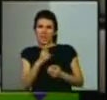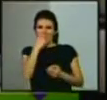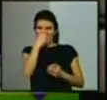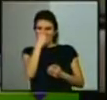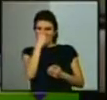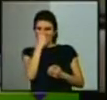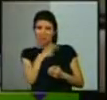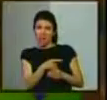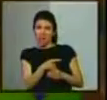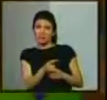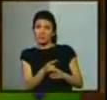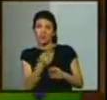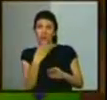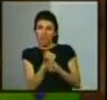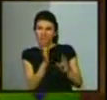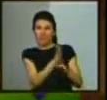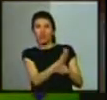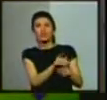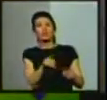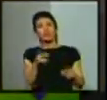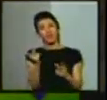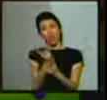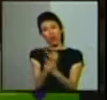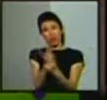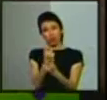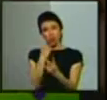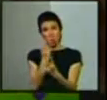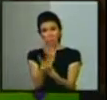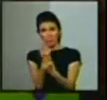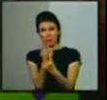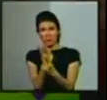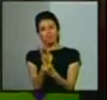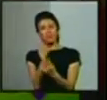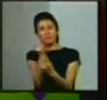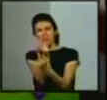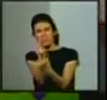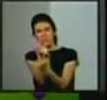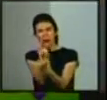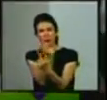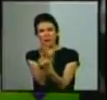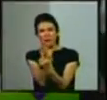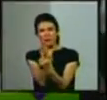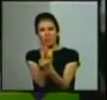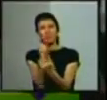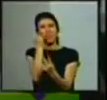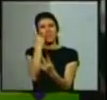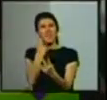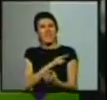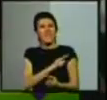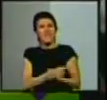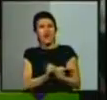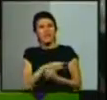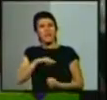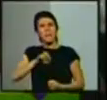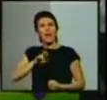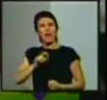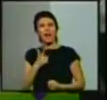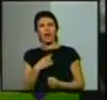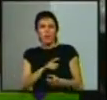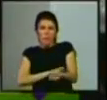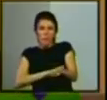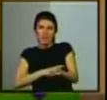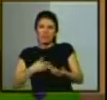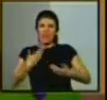sentido, estos dos hombres se parecen enormemente, porque entienden que es a partir de la fuerza moral de su personalidad y de